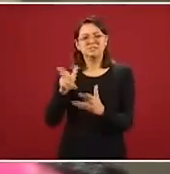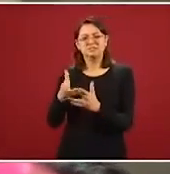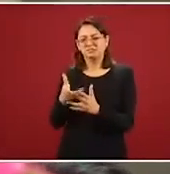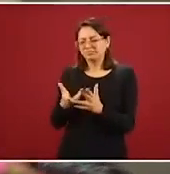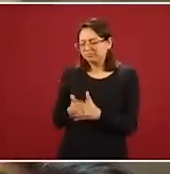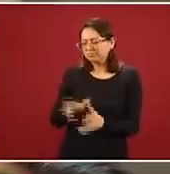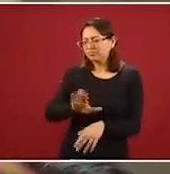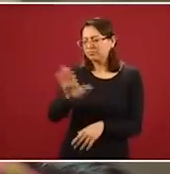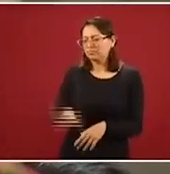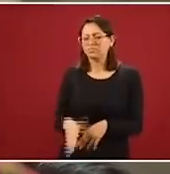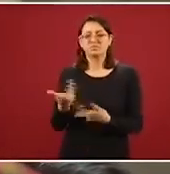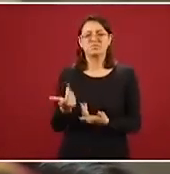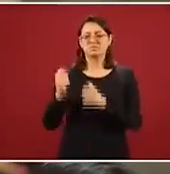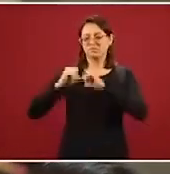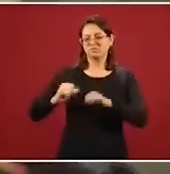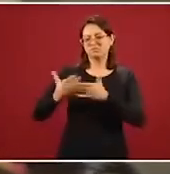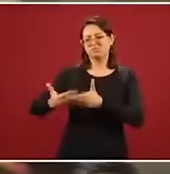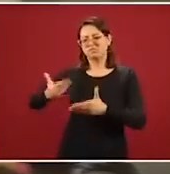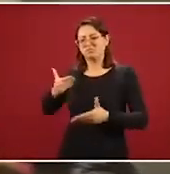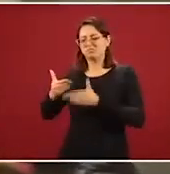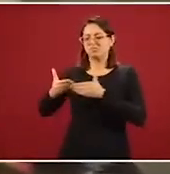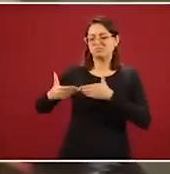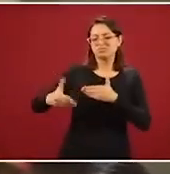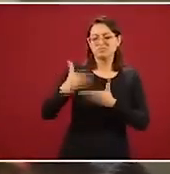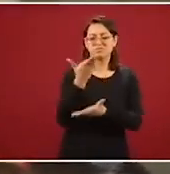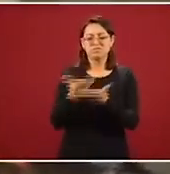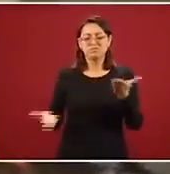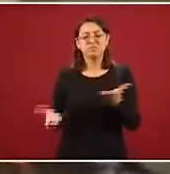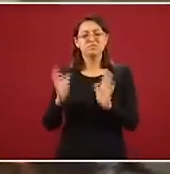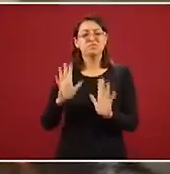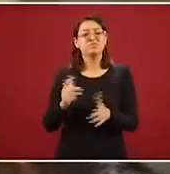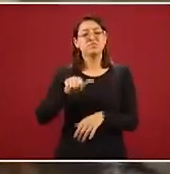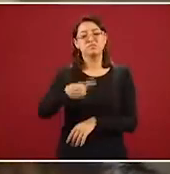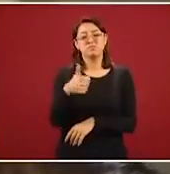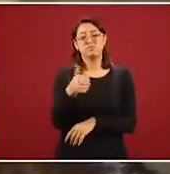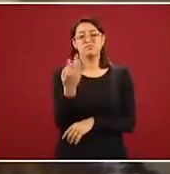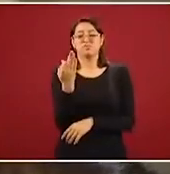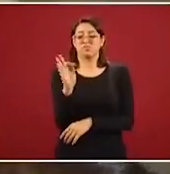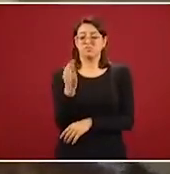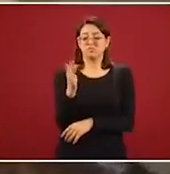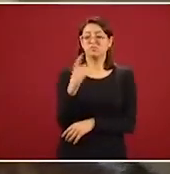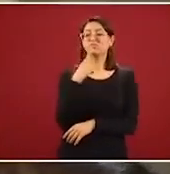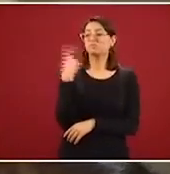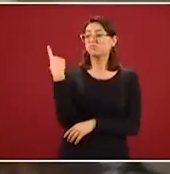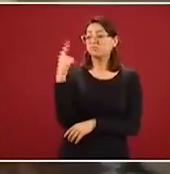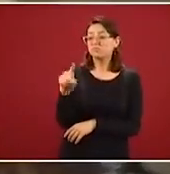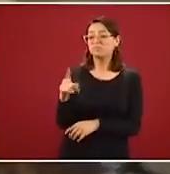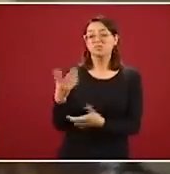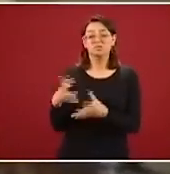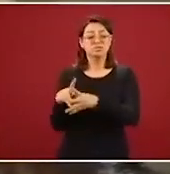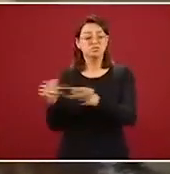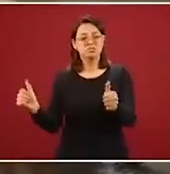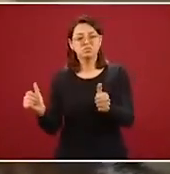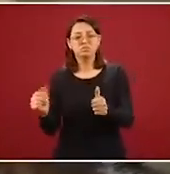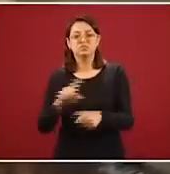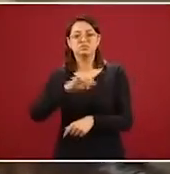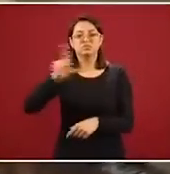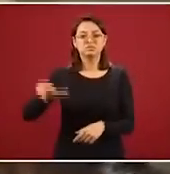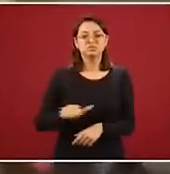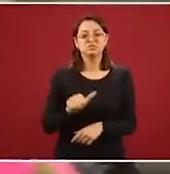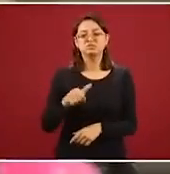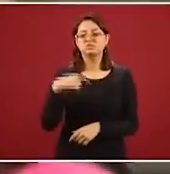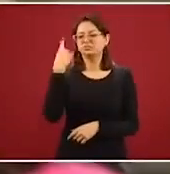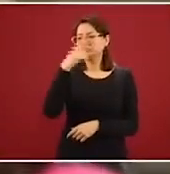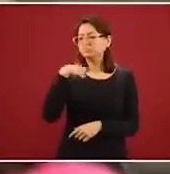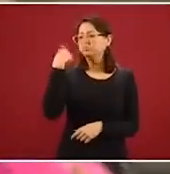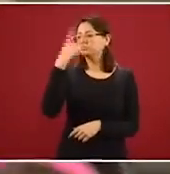autoridades anteriormente y en la actualidad. Se reportó a la menor desde el 11 de febrero. En cuanto se supo del tema, tardaron horas